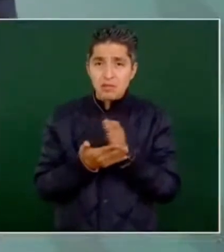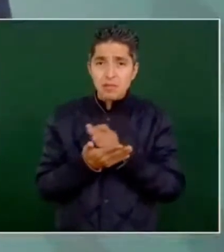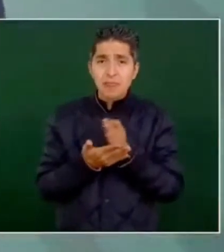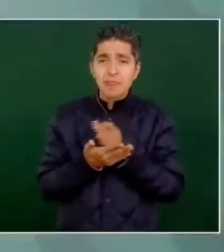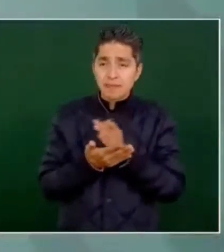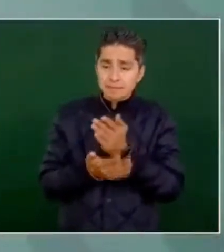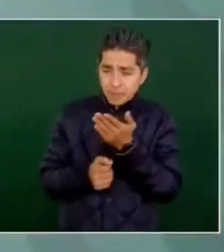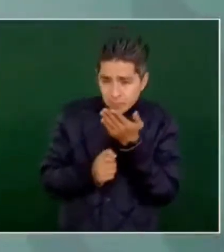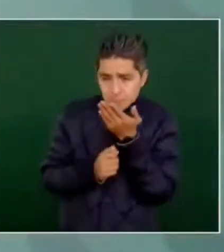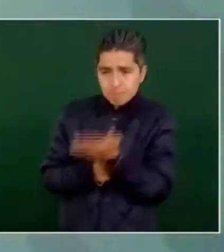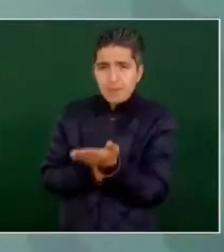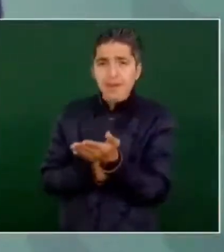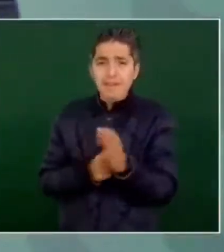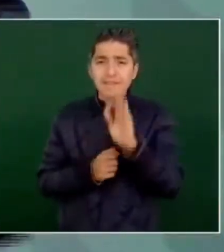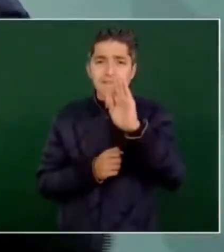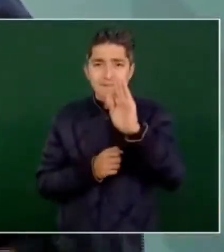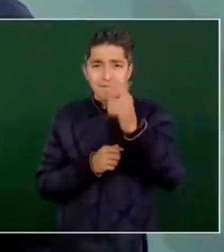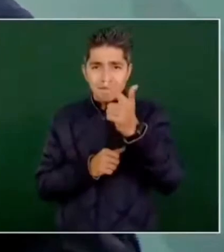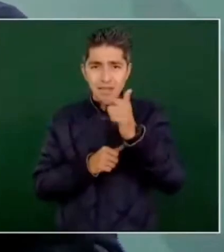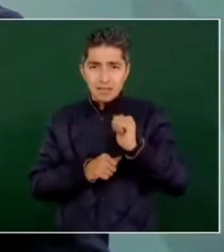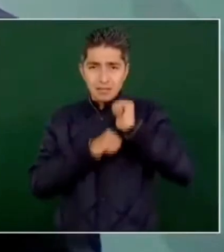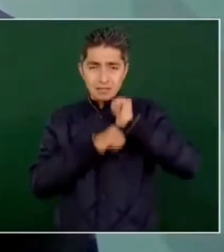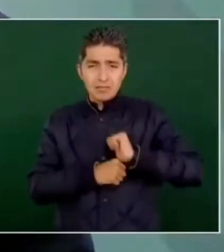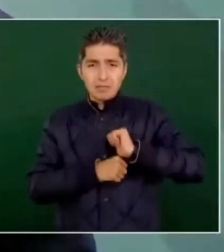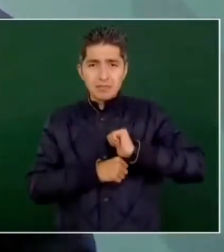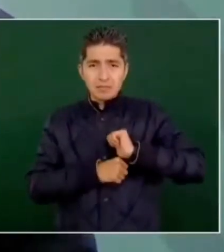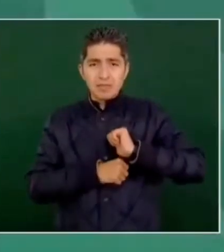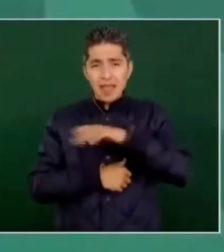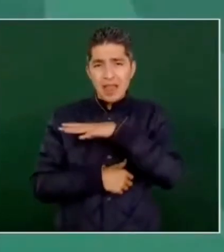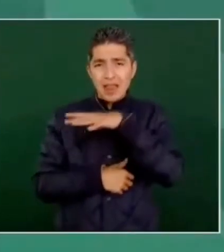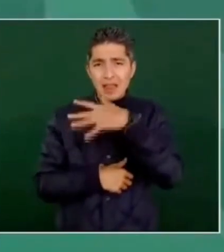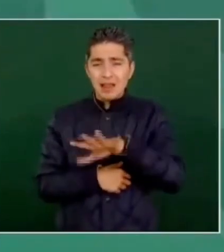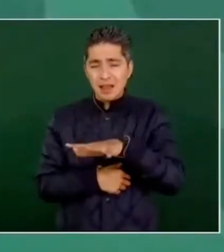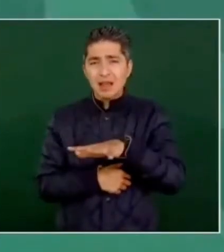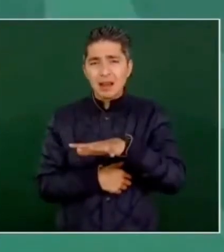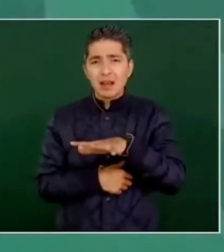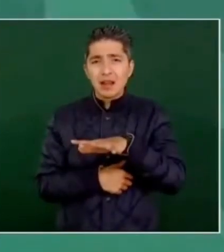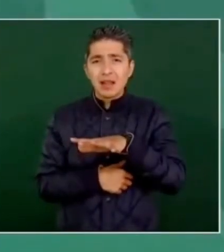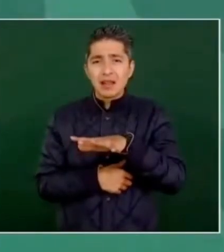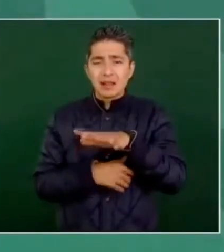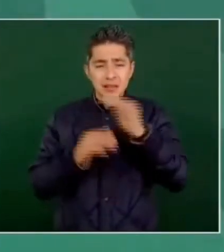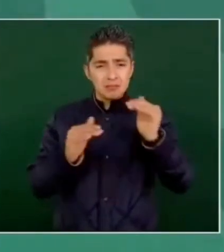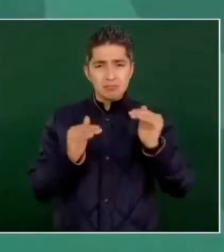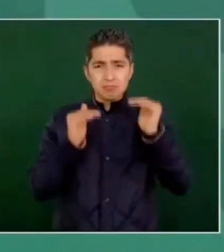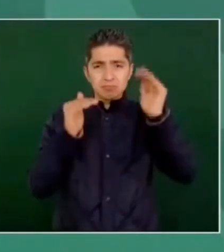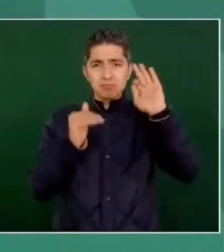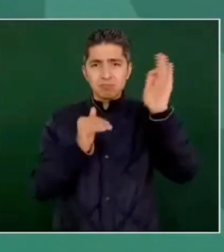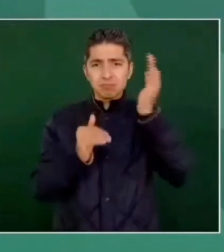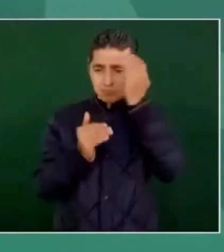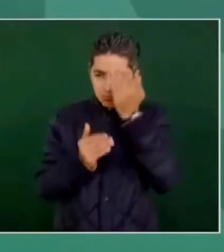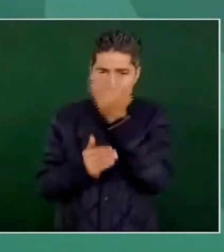pedimos a la Fiscalía General, entonces Procuraduría, y a todas las instancias,